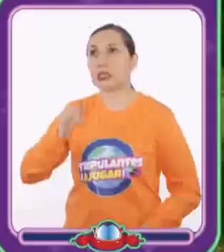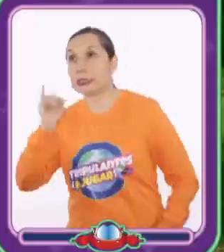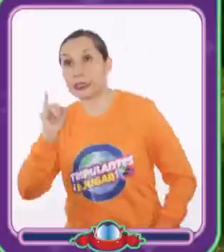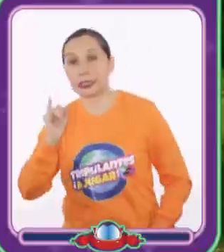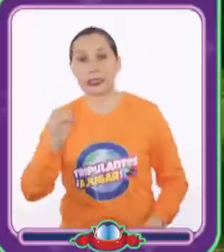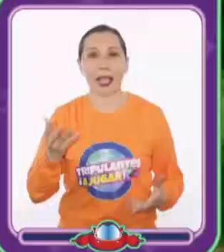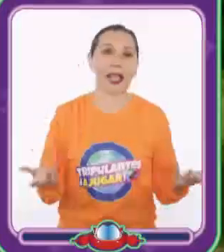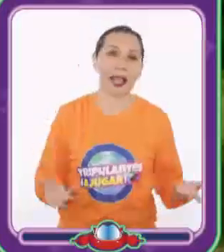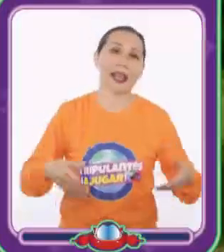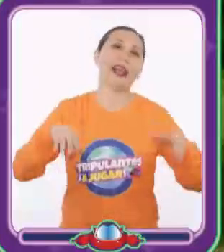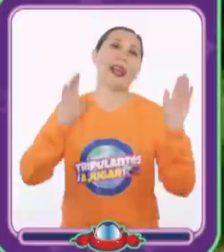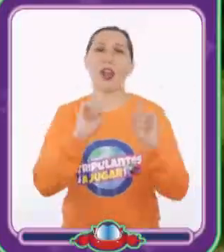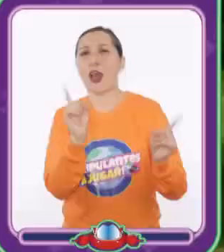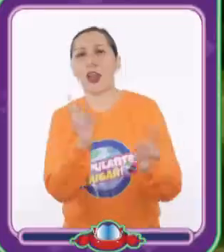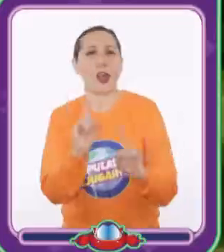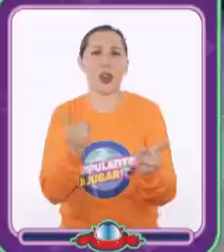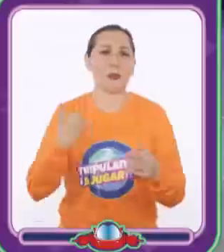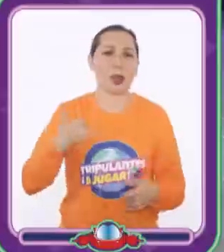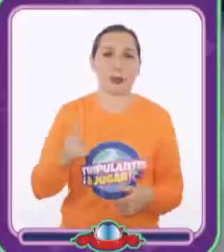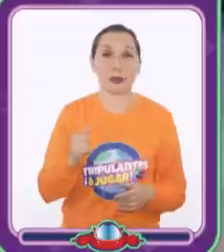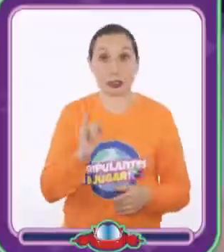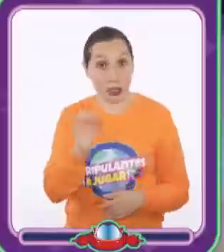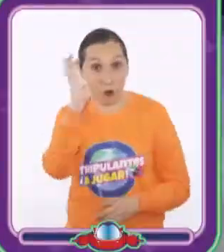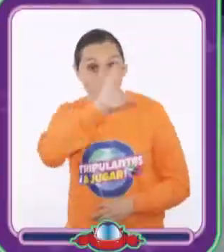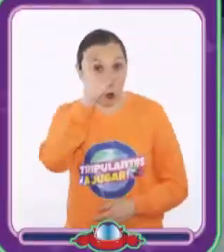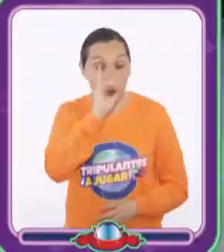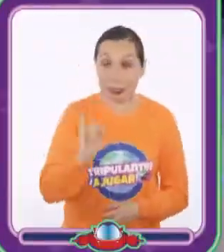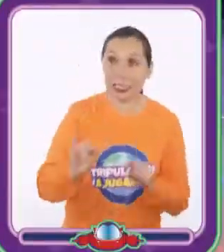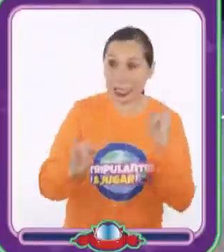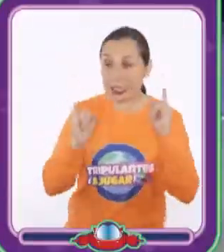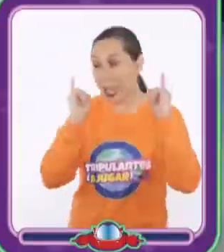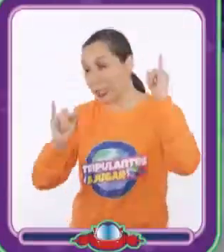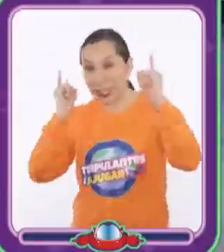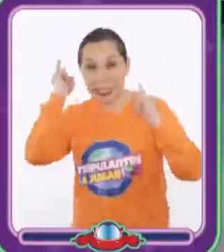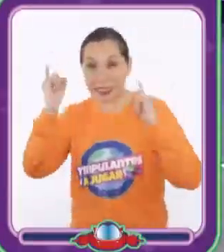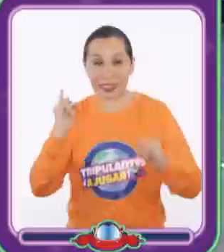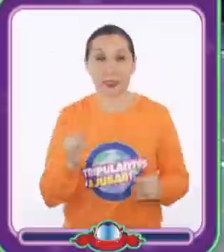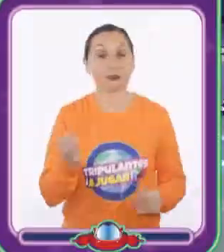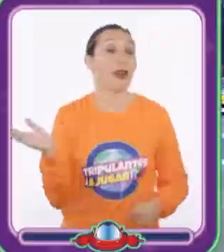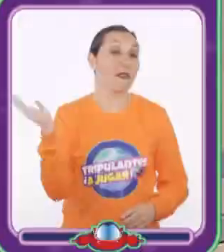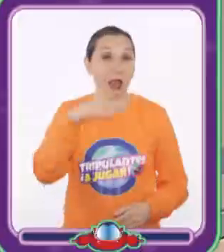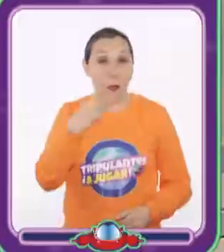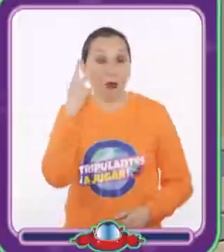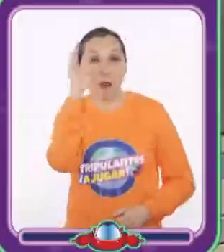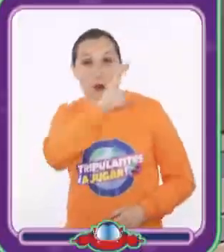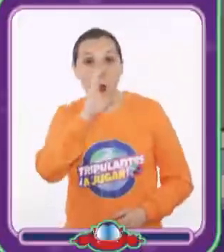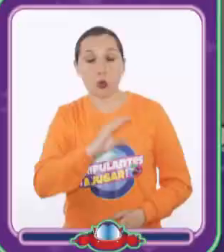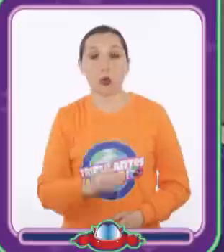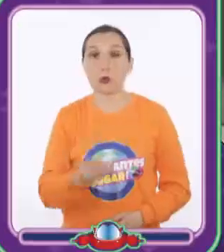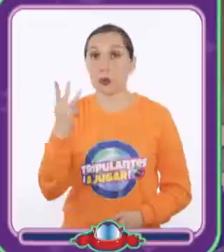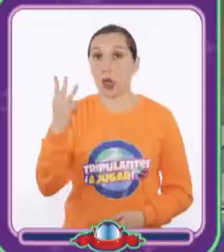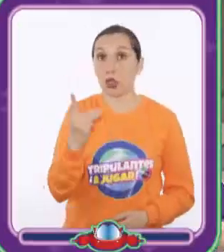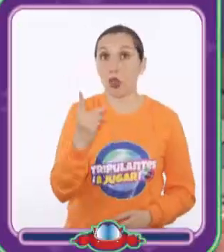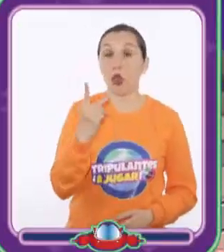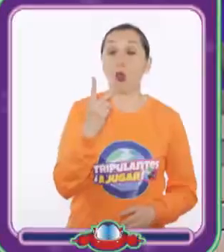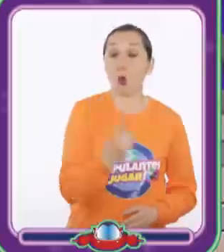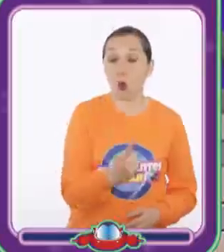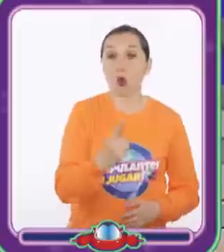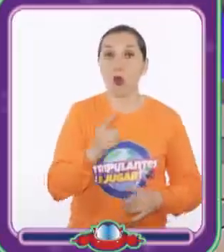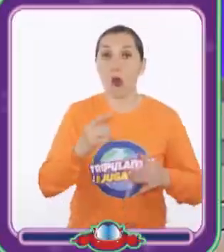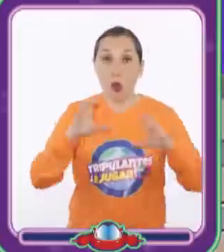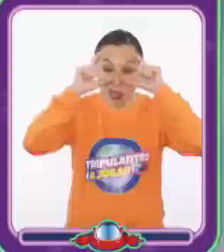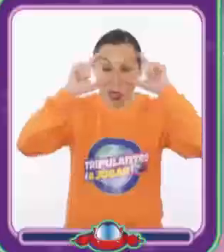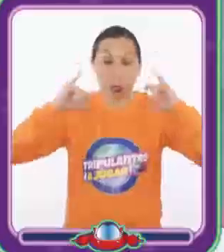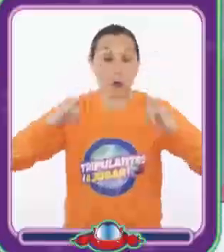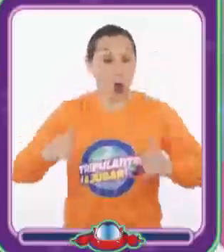¡No! No, dice que no me gusta. Pero, ¿y buscar cosas? ¡Sí! ¿Y buscar cosas, sí? ¡Sí! Muy bien. Sí. Entonces, vamos a buscar. 3, 2, 1. ¡Tripulantes